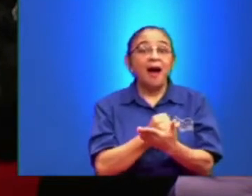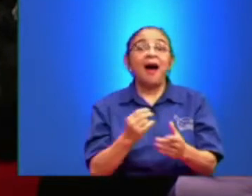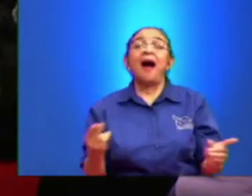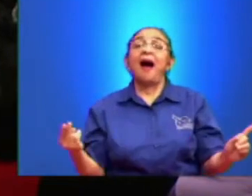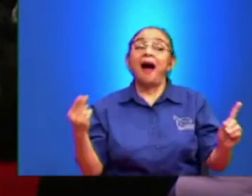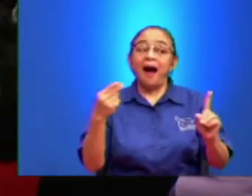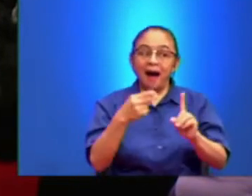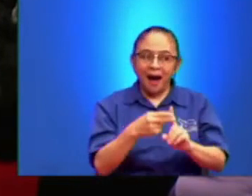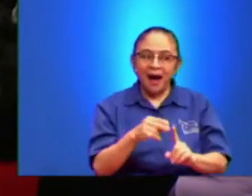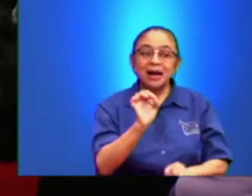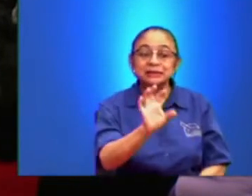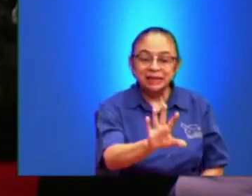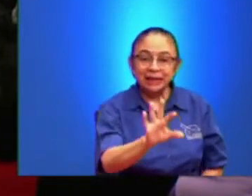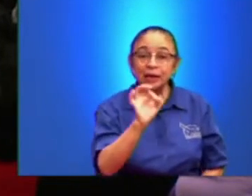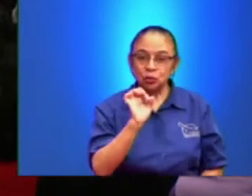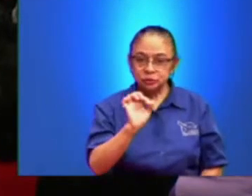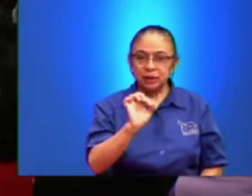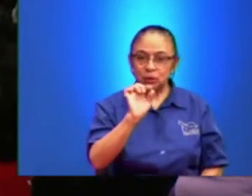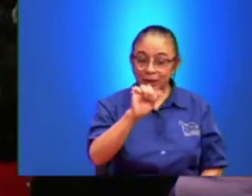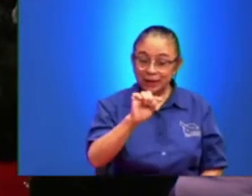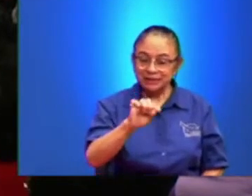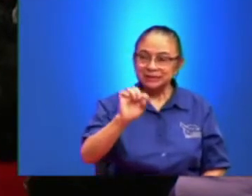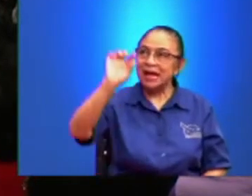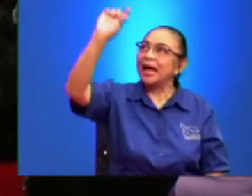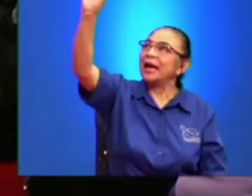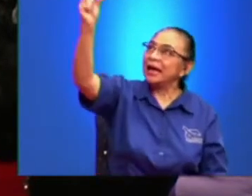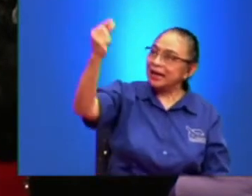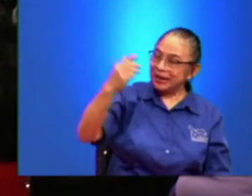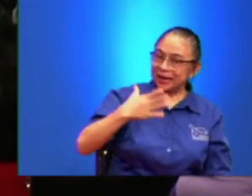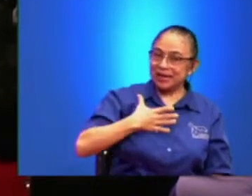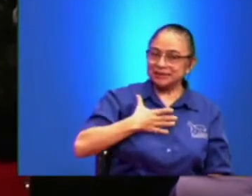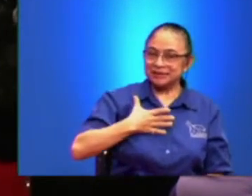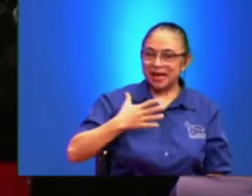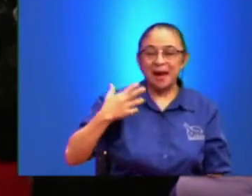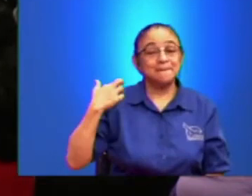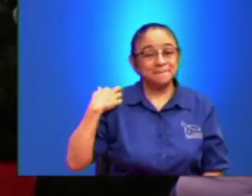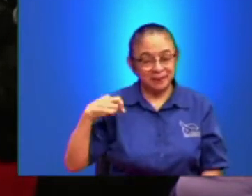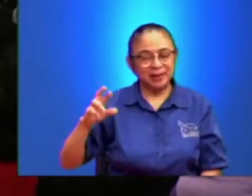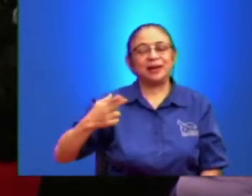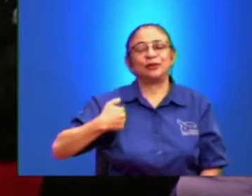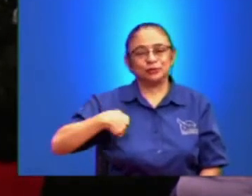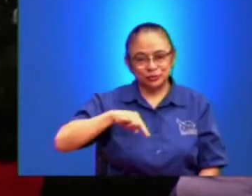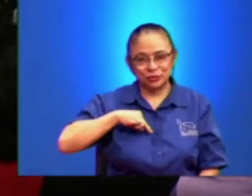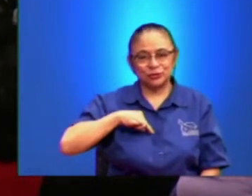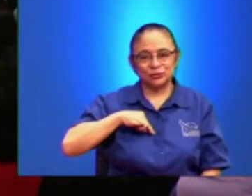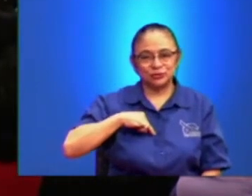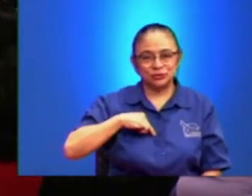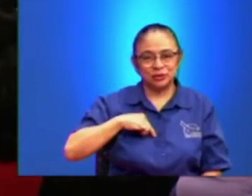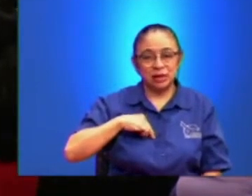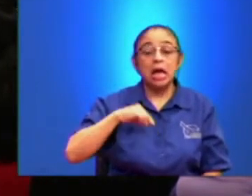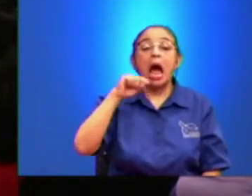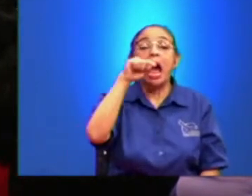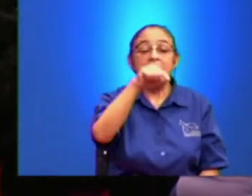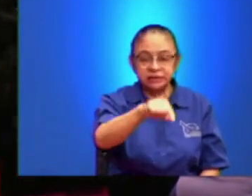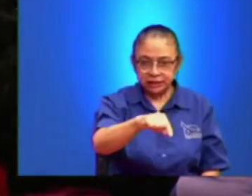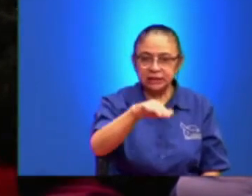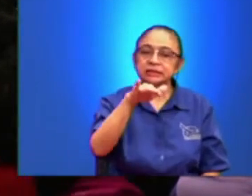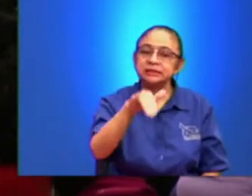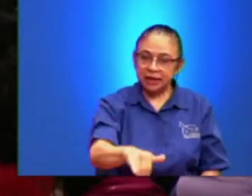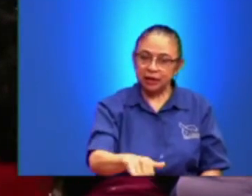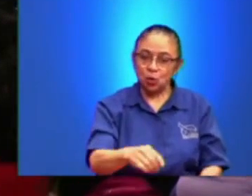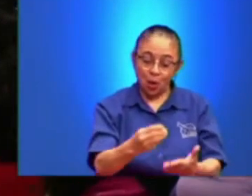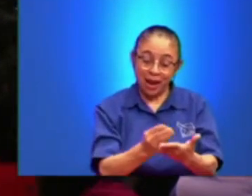administrando esta gracia para nosotros eso fue un shock para ellos pero lo dejaron escrito